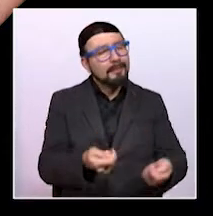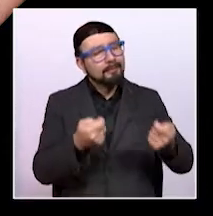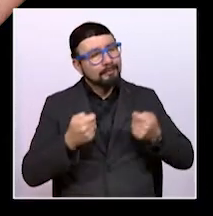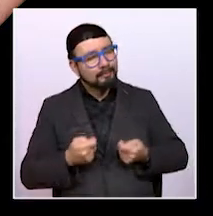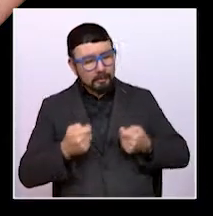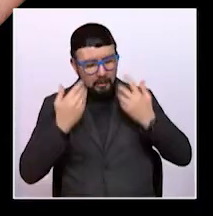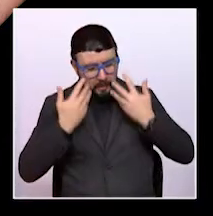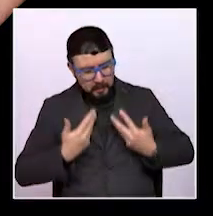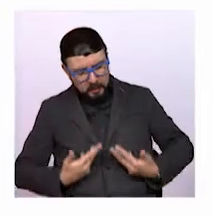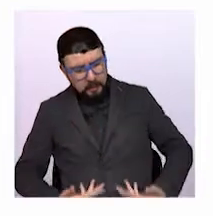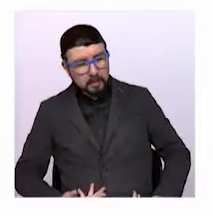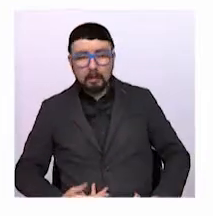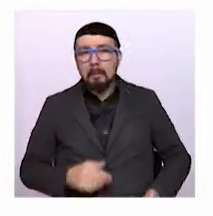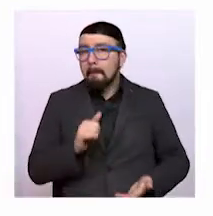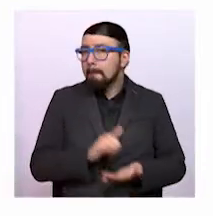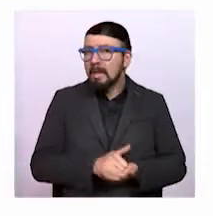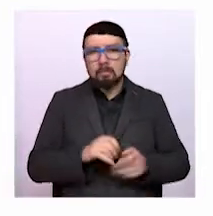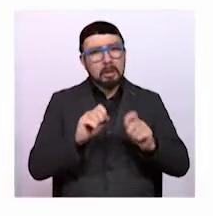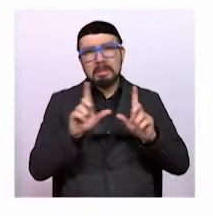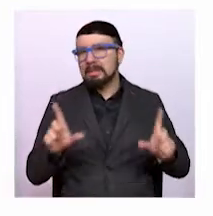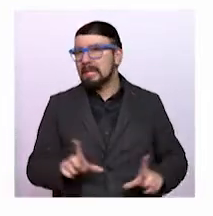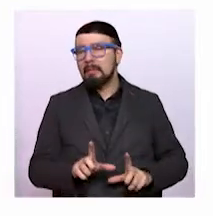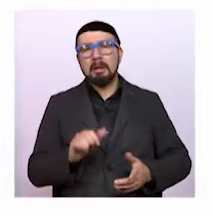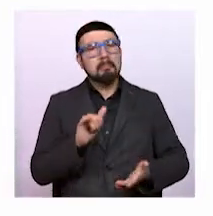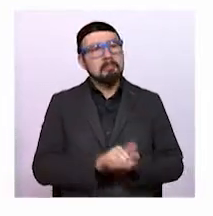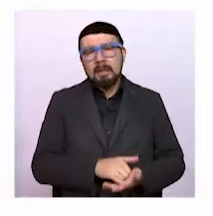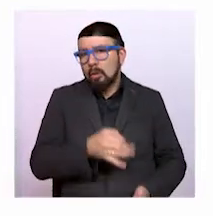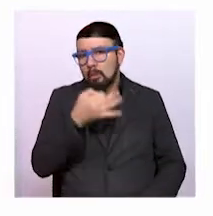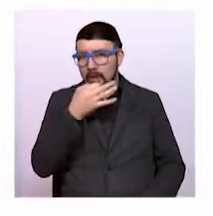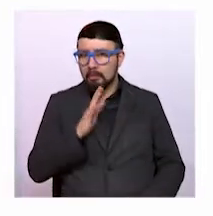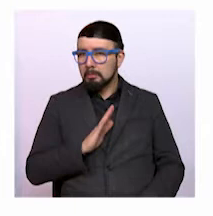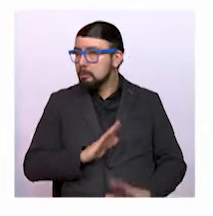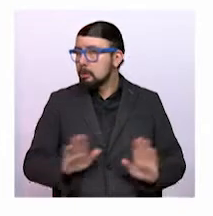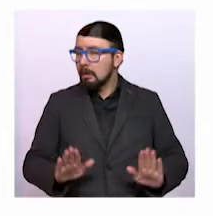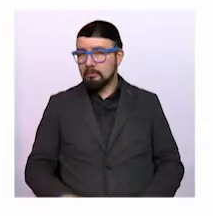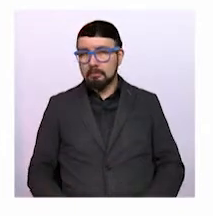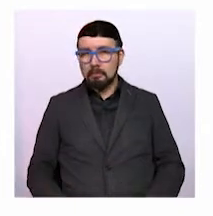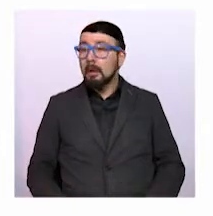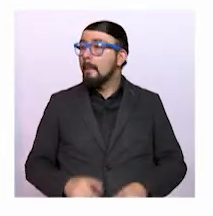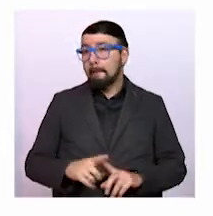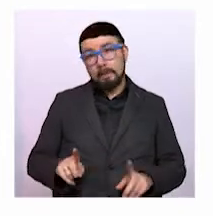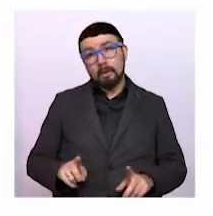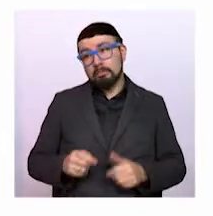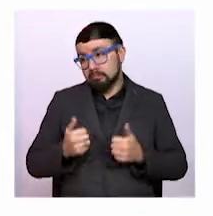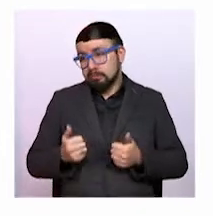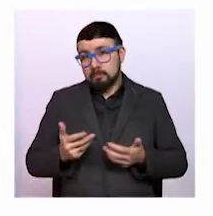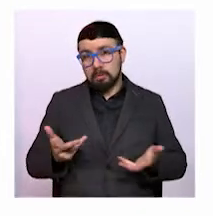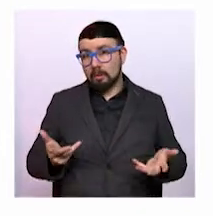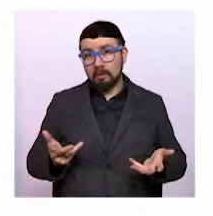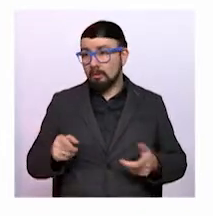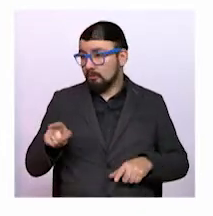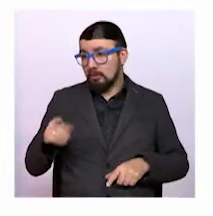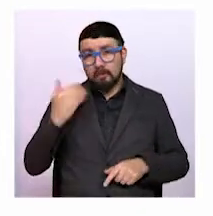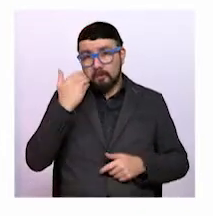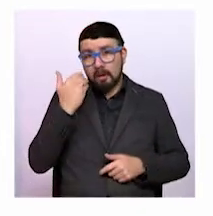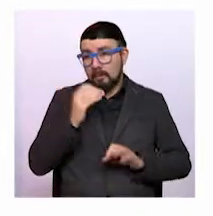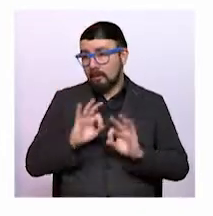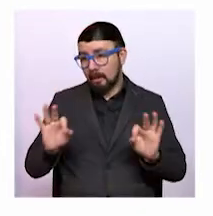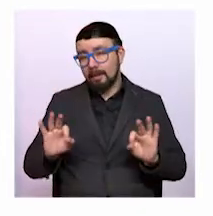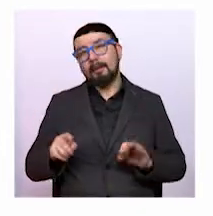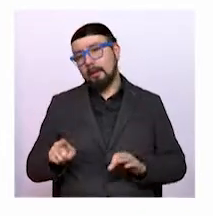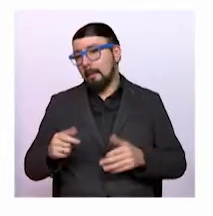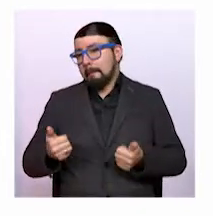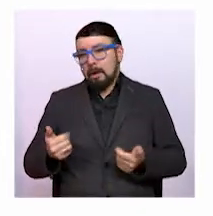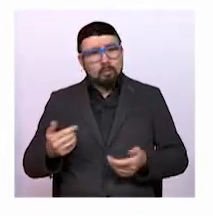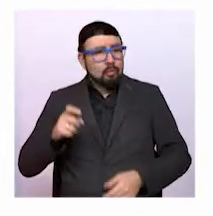exámenes y no sucede nada más pero es que hay muchas mamás gracias a dios' tomémoslo así que no tienen ninguna enfermedad y que no